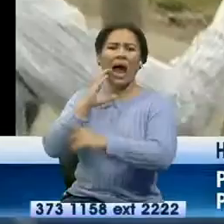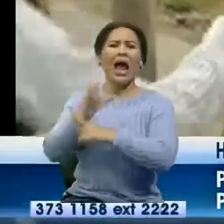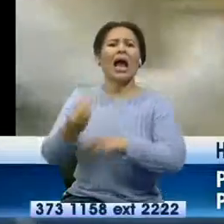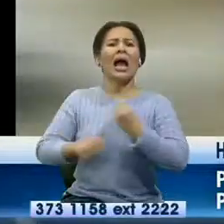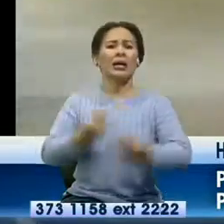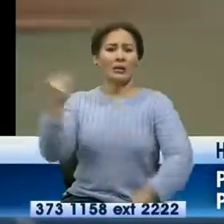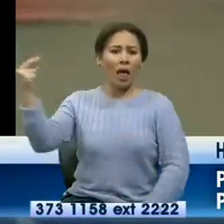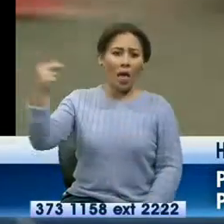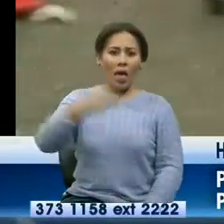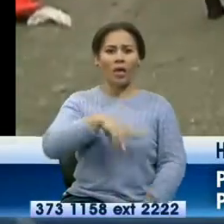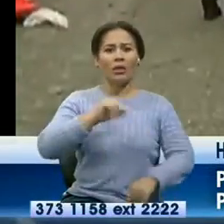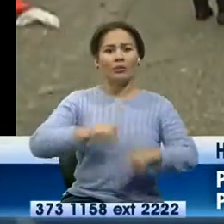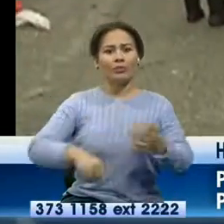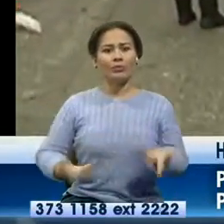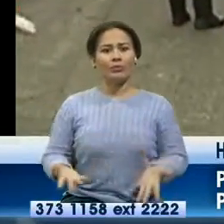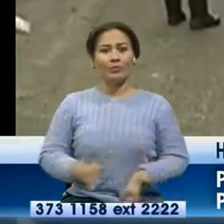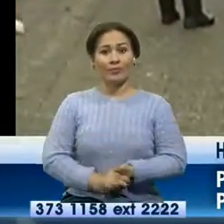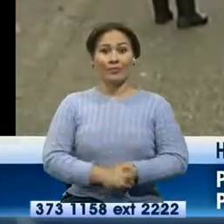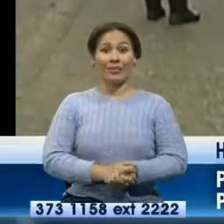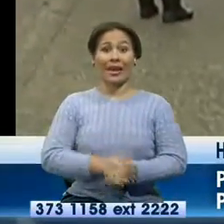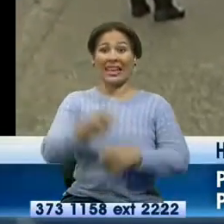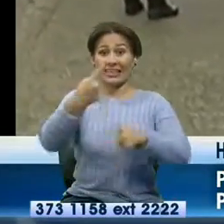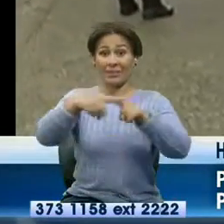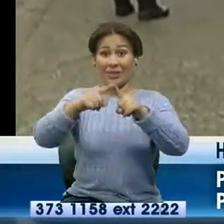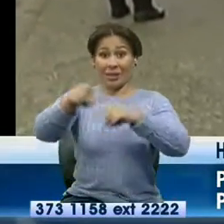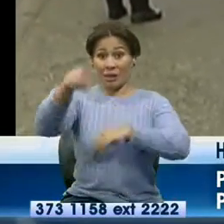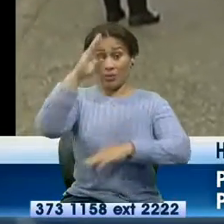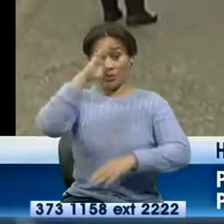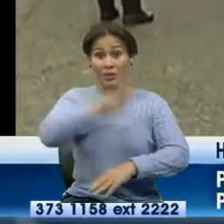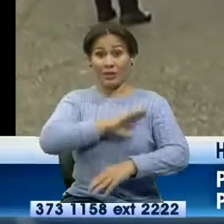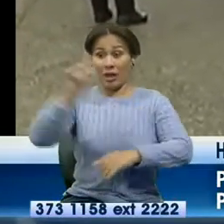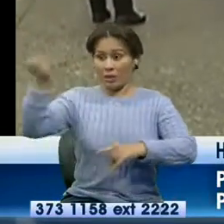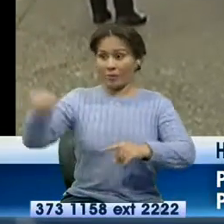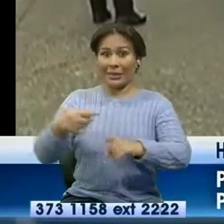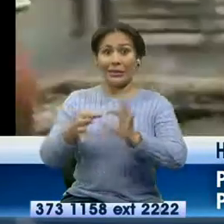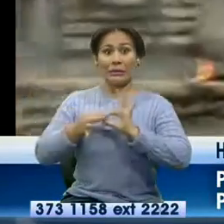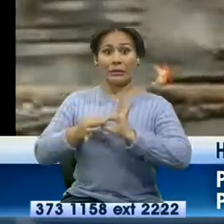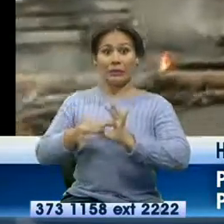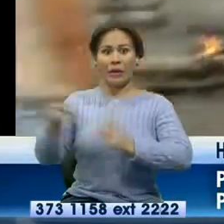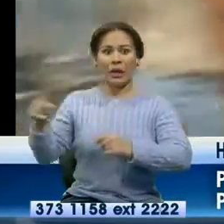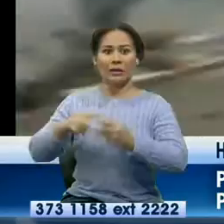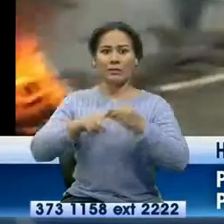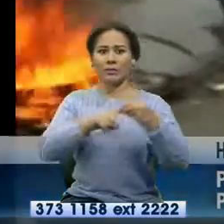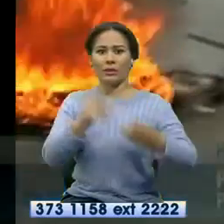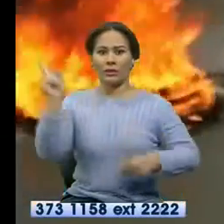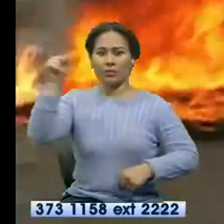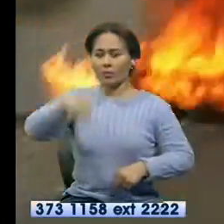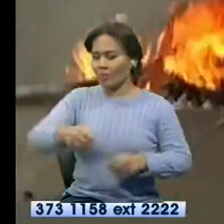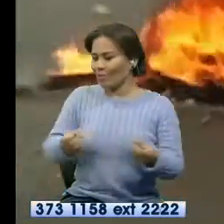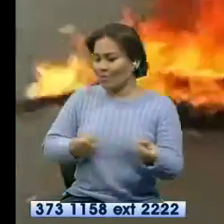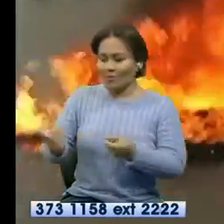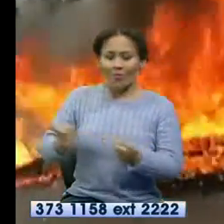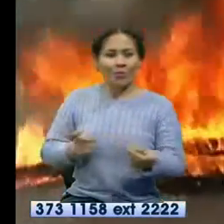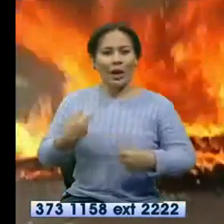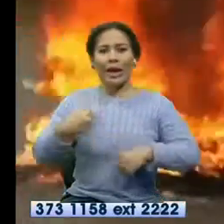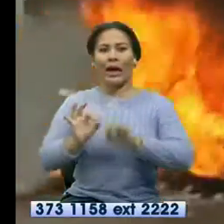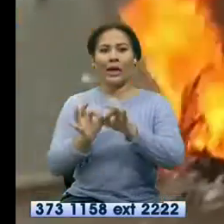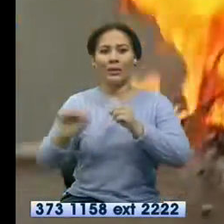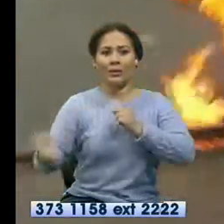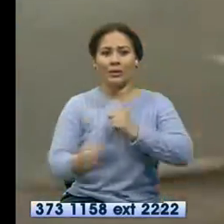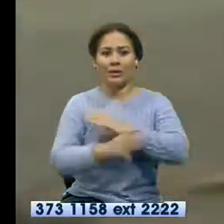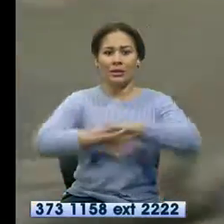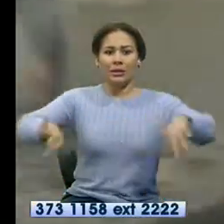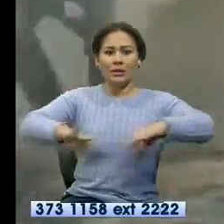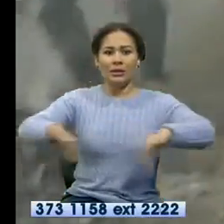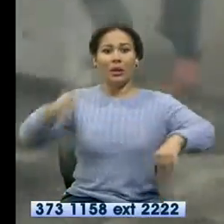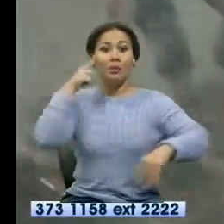pueden pasar bien. La unidad móvil antidisturbios logró ingresar hasta el sitio de la novedad y de esta forma tratar de restablecer el tránsito